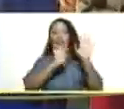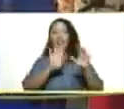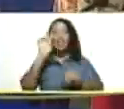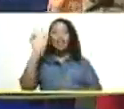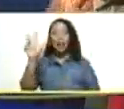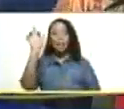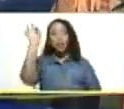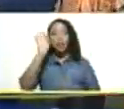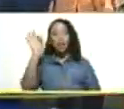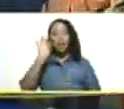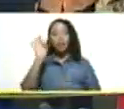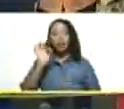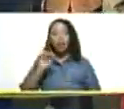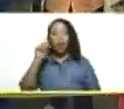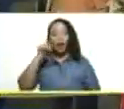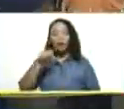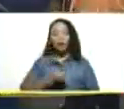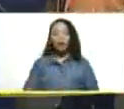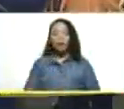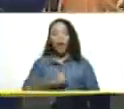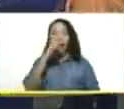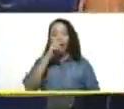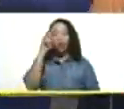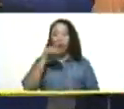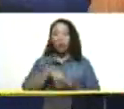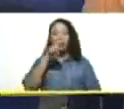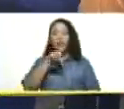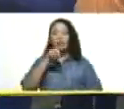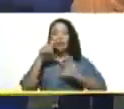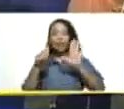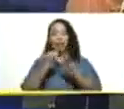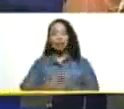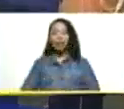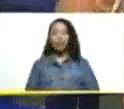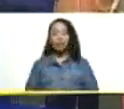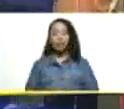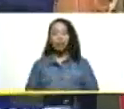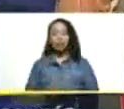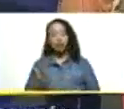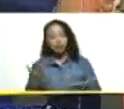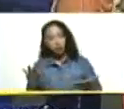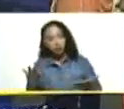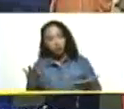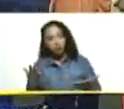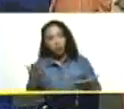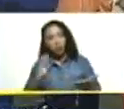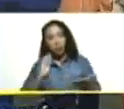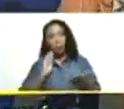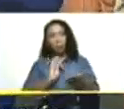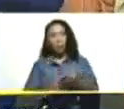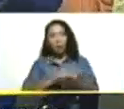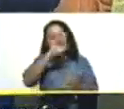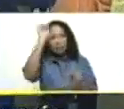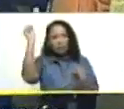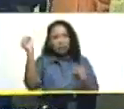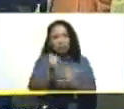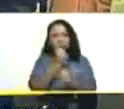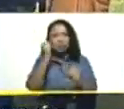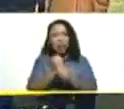93% venían importados en el año 2016. Y nos pusimos el empeño